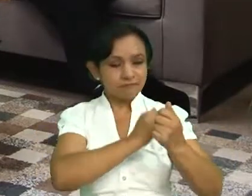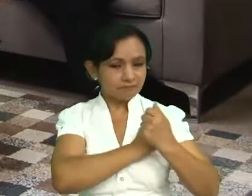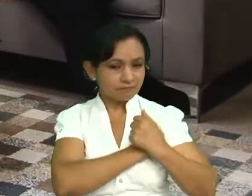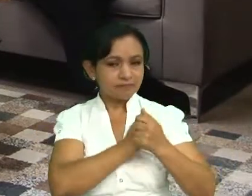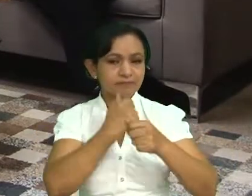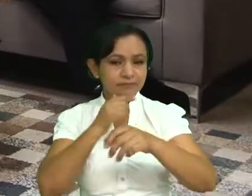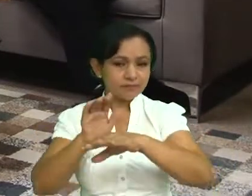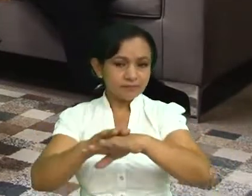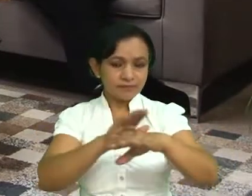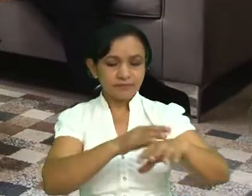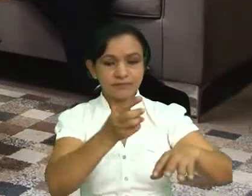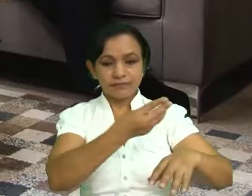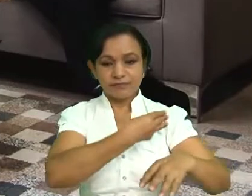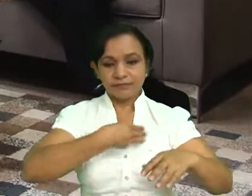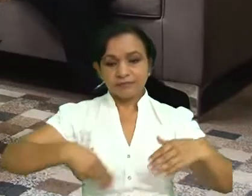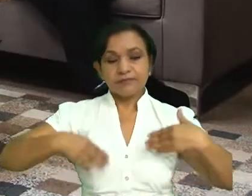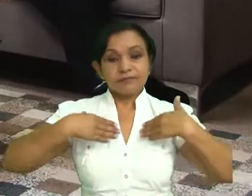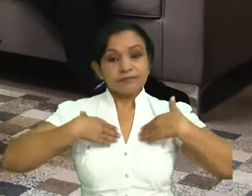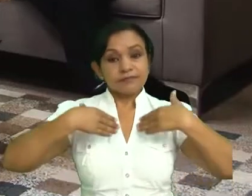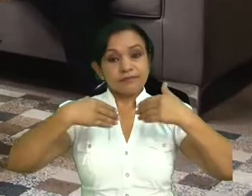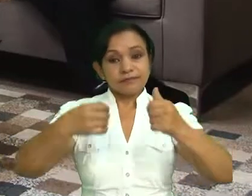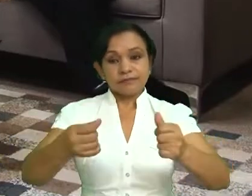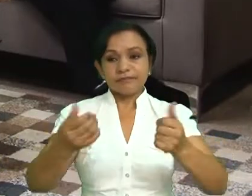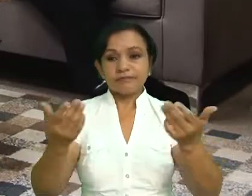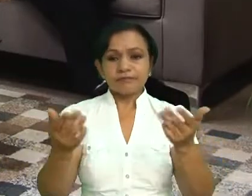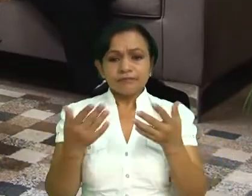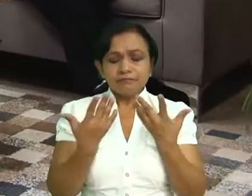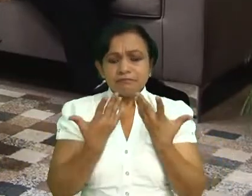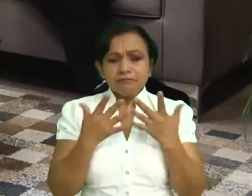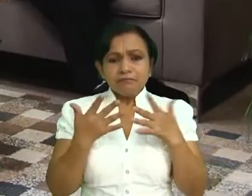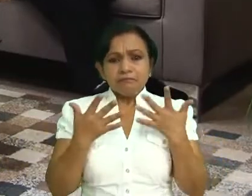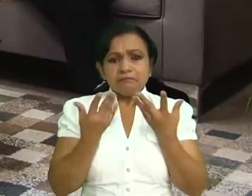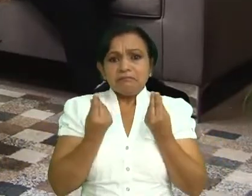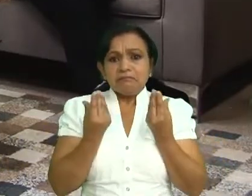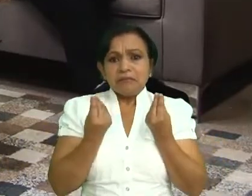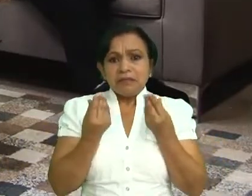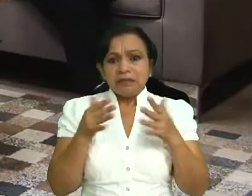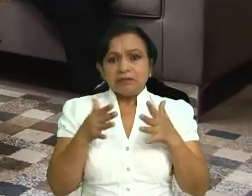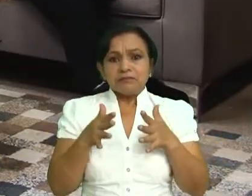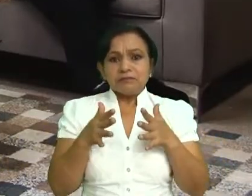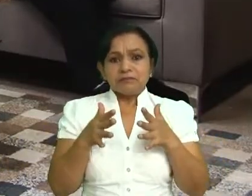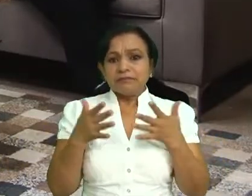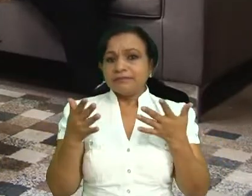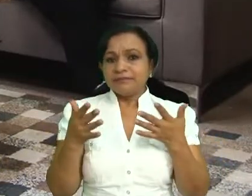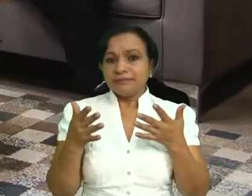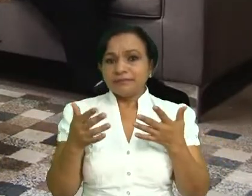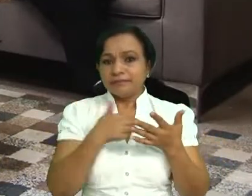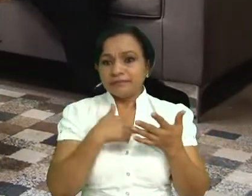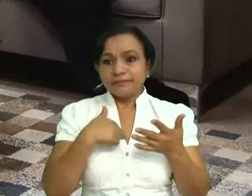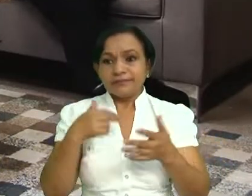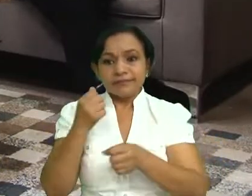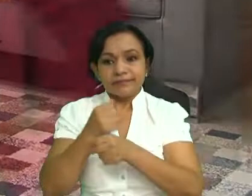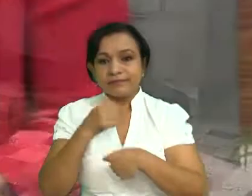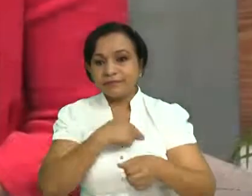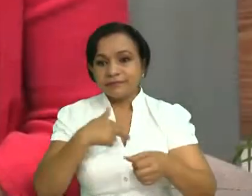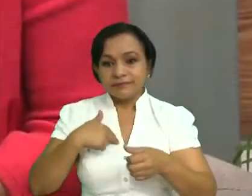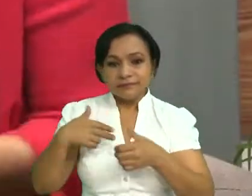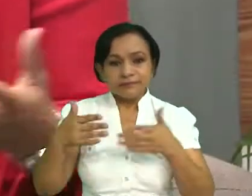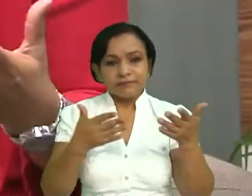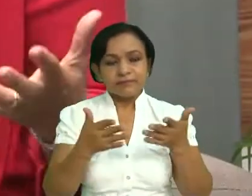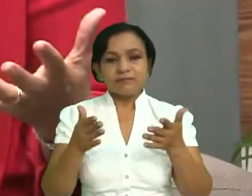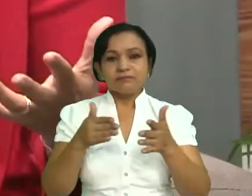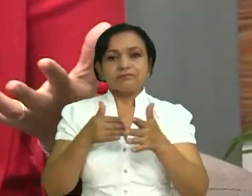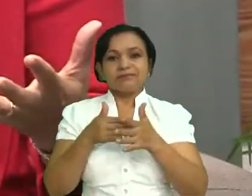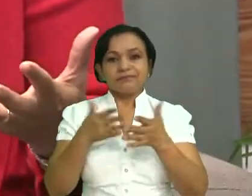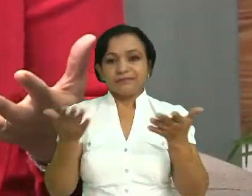decía el Ministerio de Salud, es no entrar en pánico. El pánico te paraliza, el pánico no te hace actuar. Entonces,